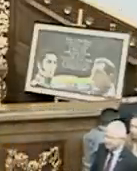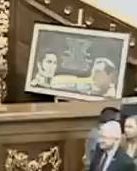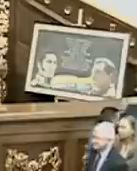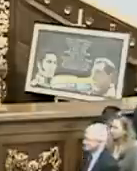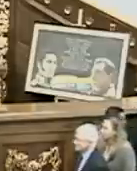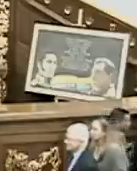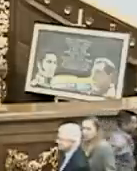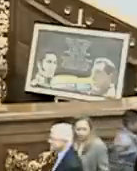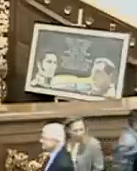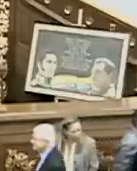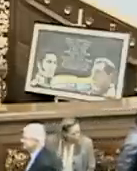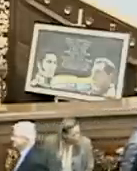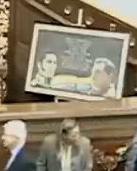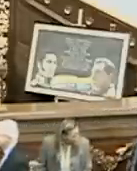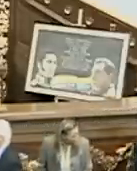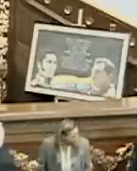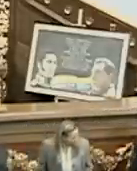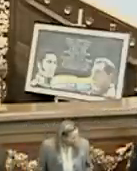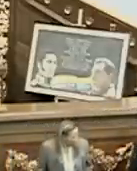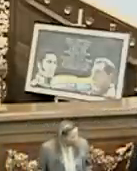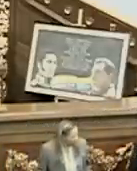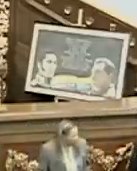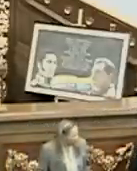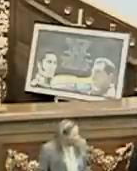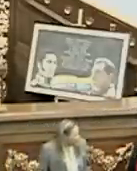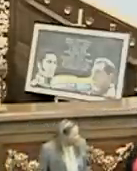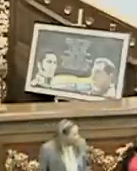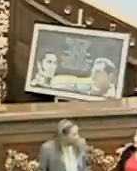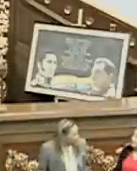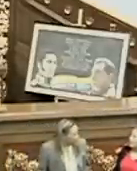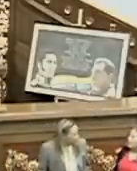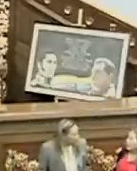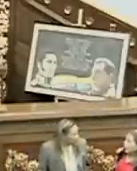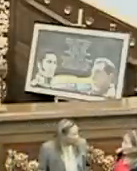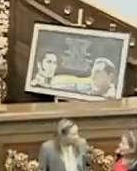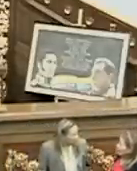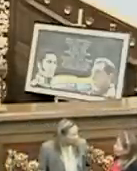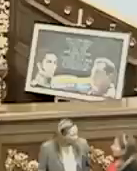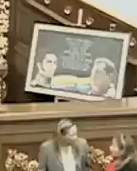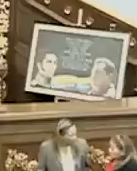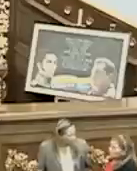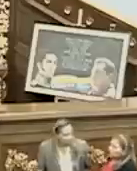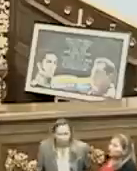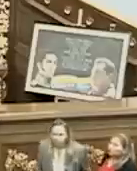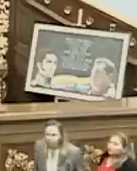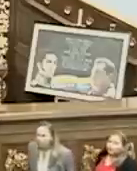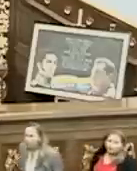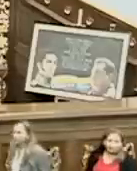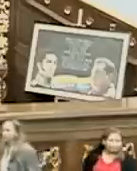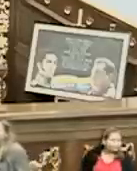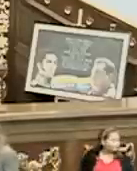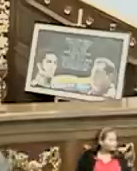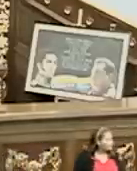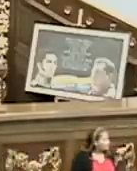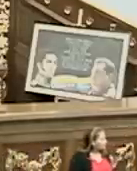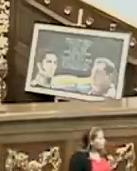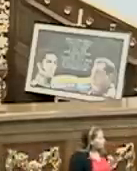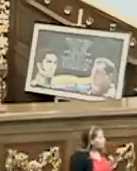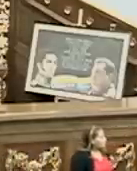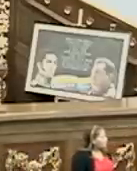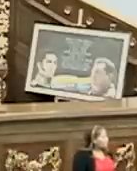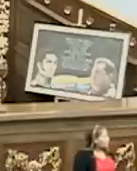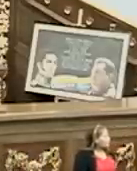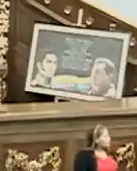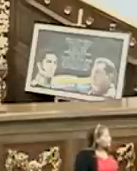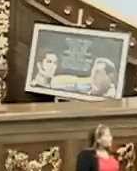2023-2780-RSP sobre las inhabilitaciones políticas en Venezuela impulsada por el Parlamento Europeo, tomaron la palabra